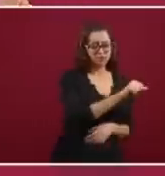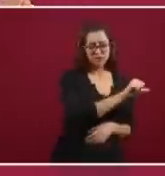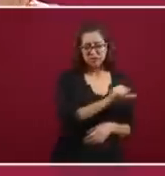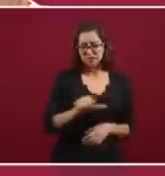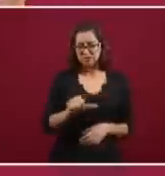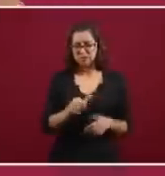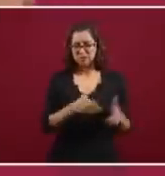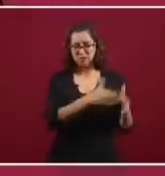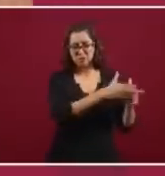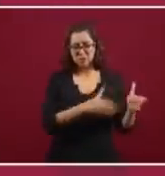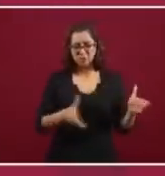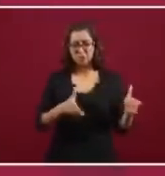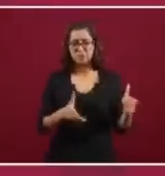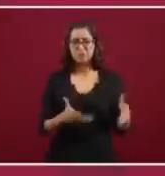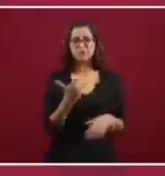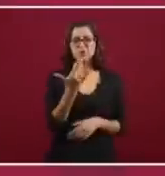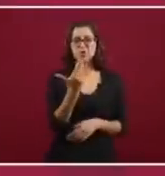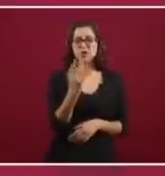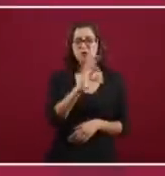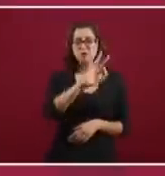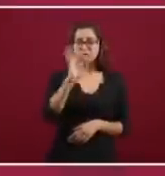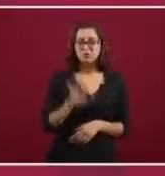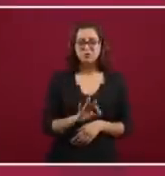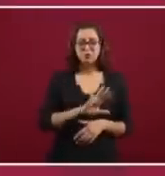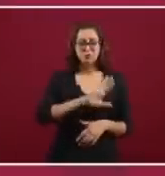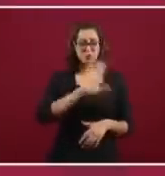fecha, casi el 50%